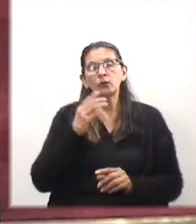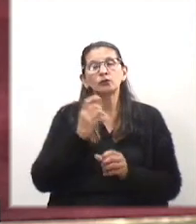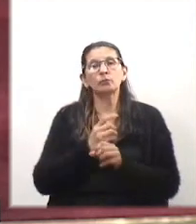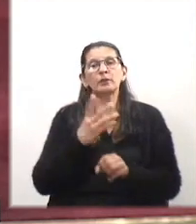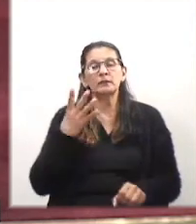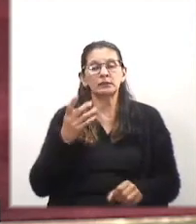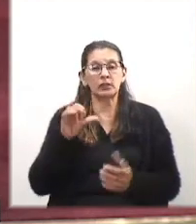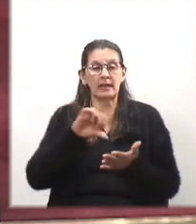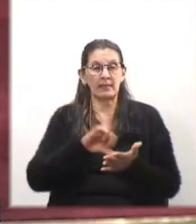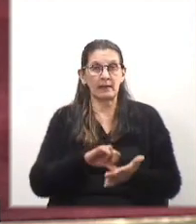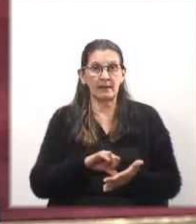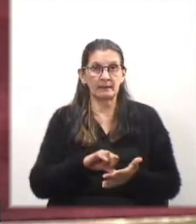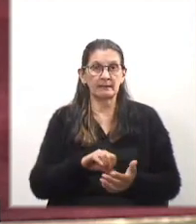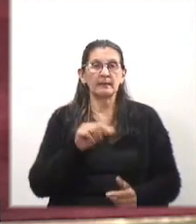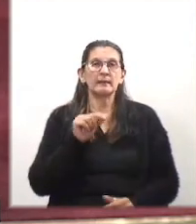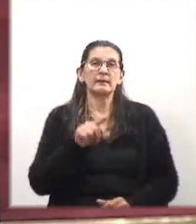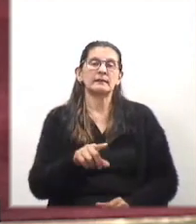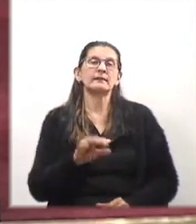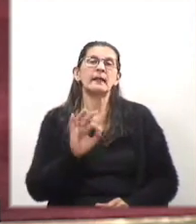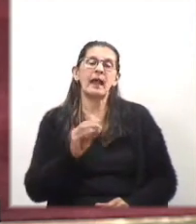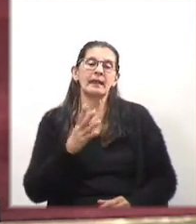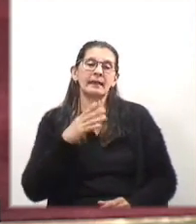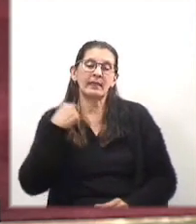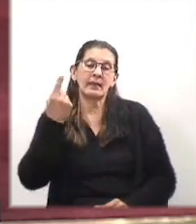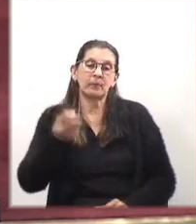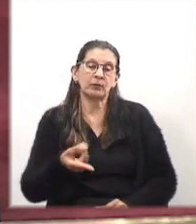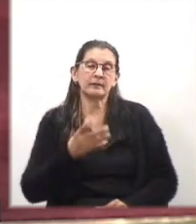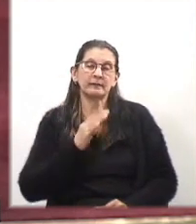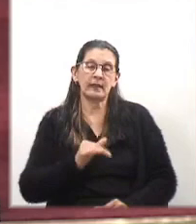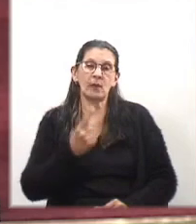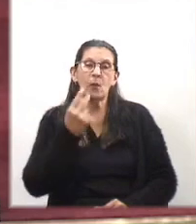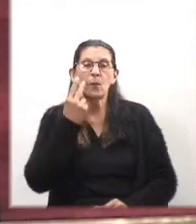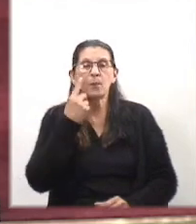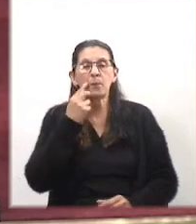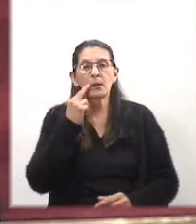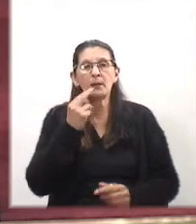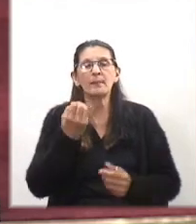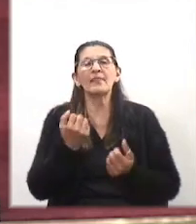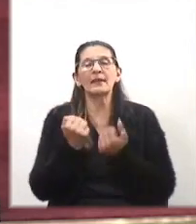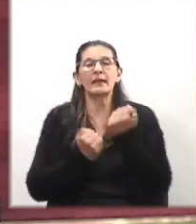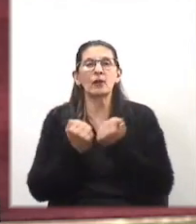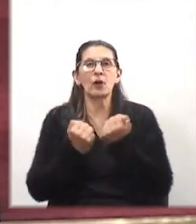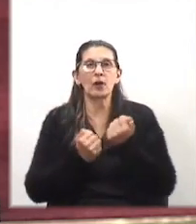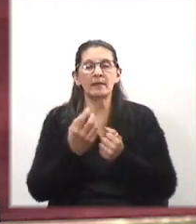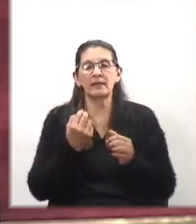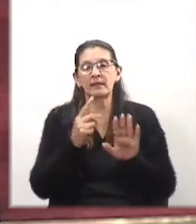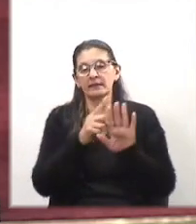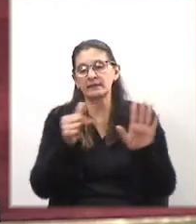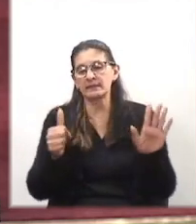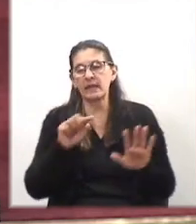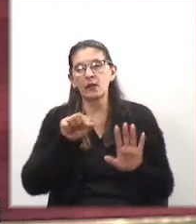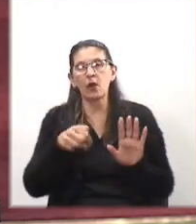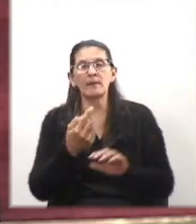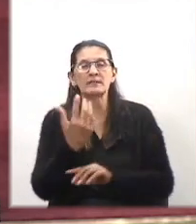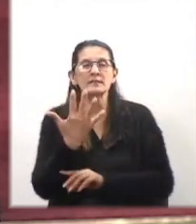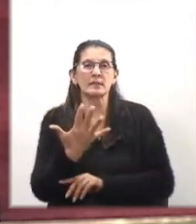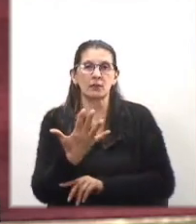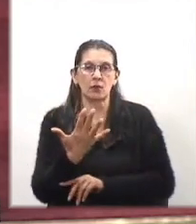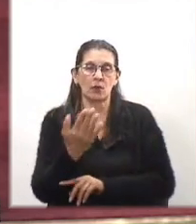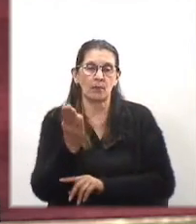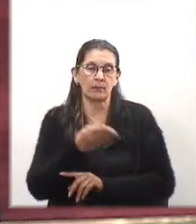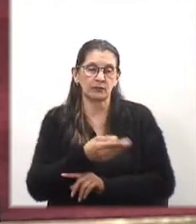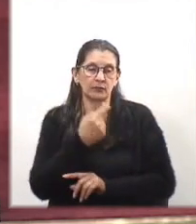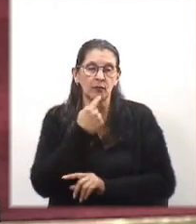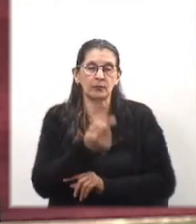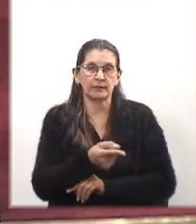país es a la que les implica un enorme esfuerzo económico realizar el aporte de la tasa del 16,5, como está la ley